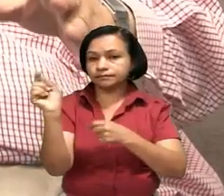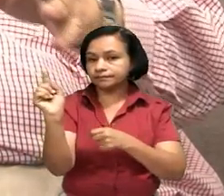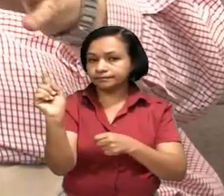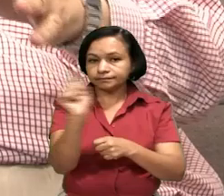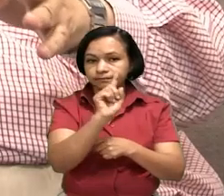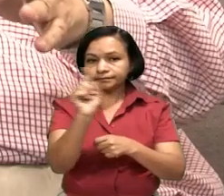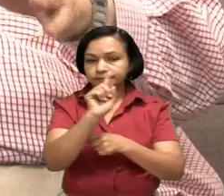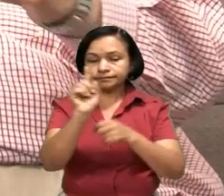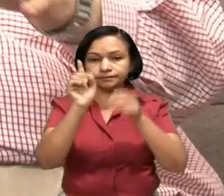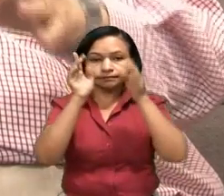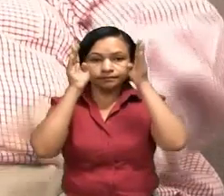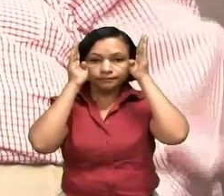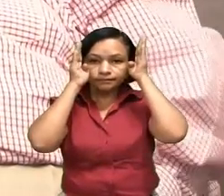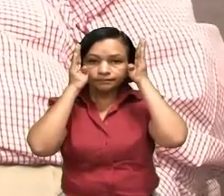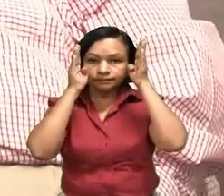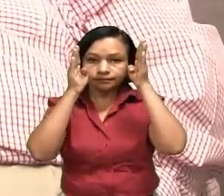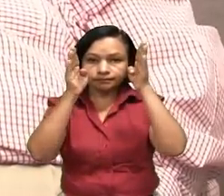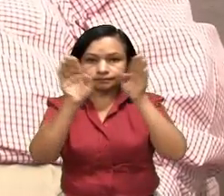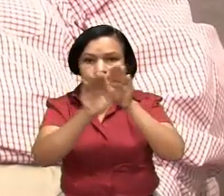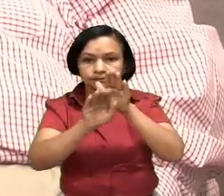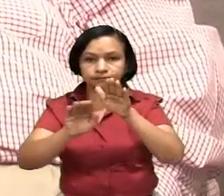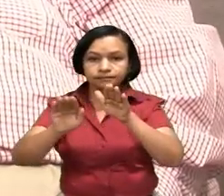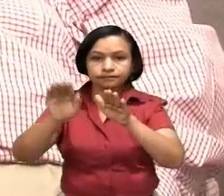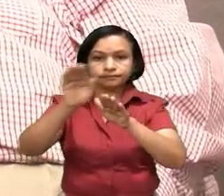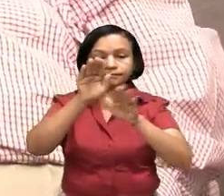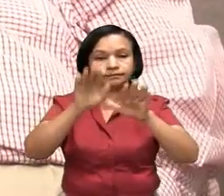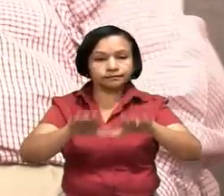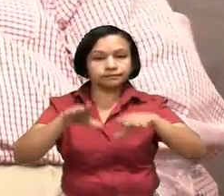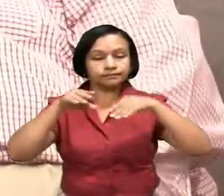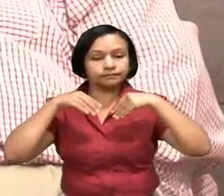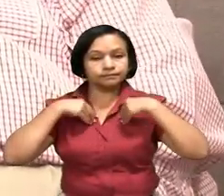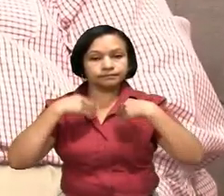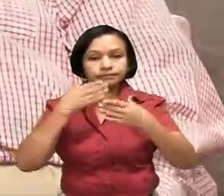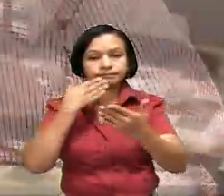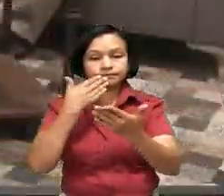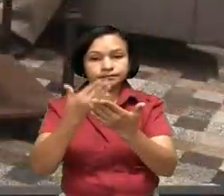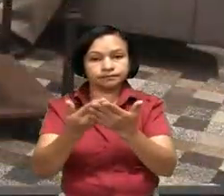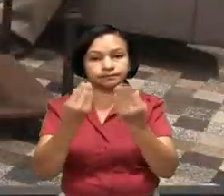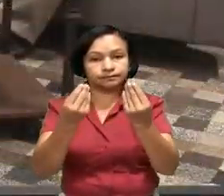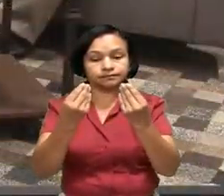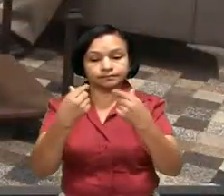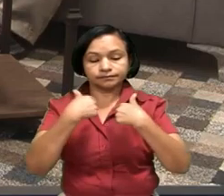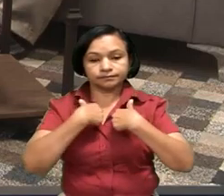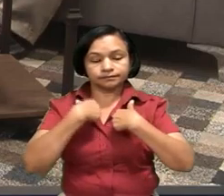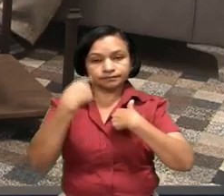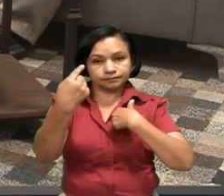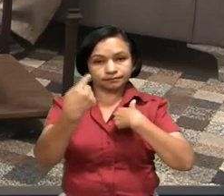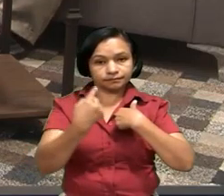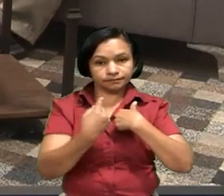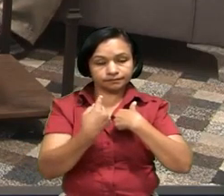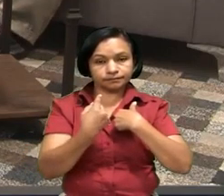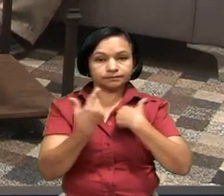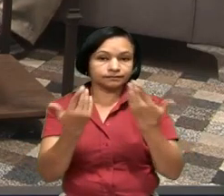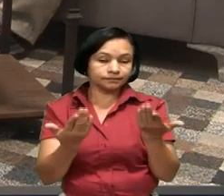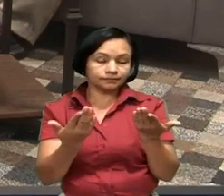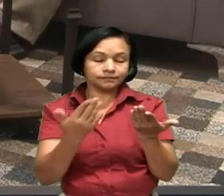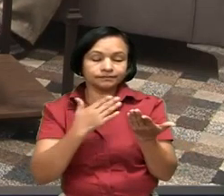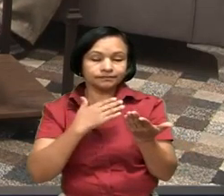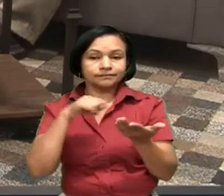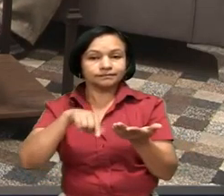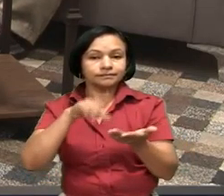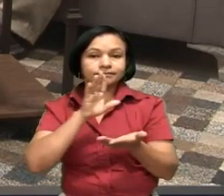cobertura y no sólo eso aceptación así que muchísimas gracias por estar aquí y haber que decimos